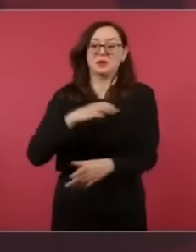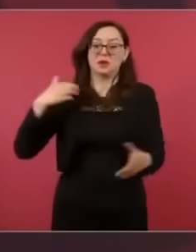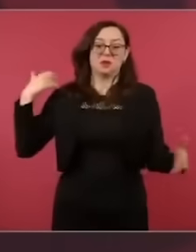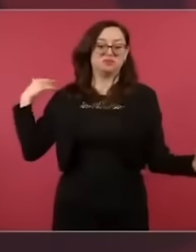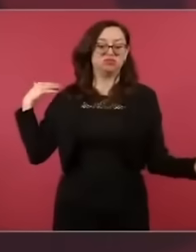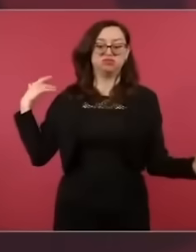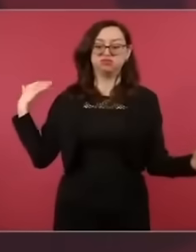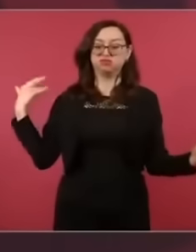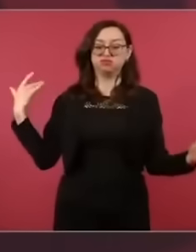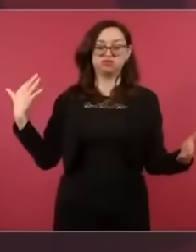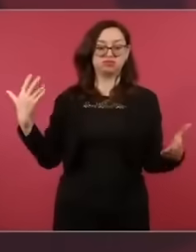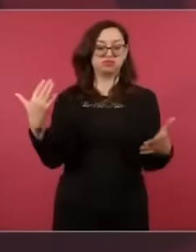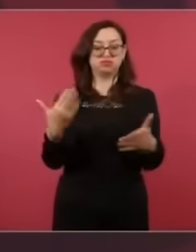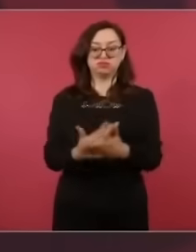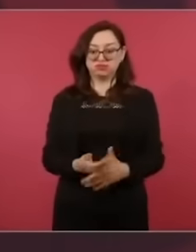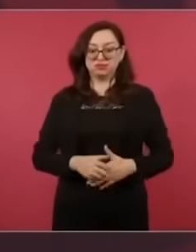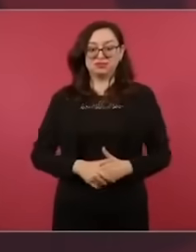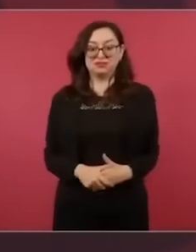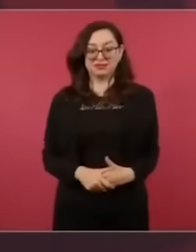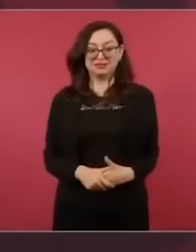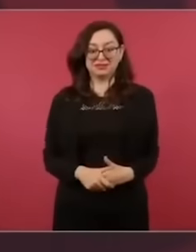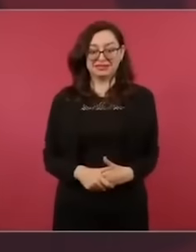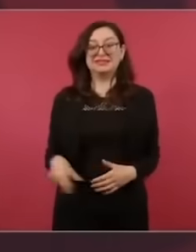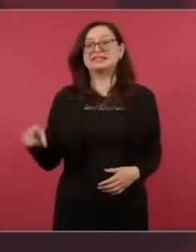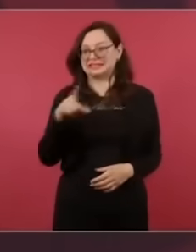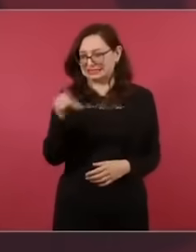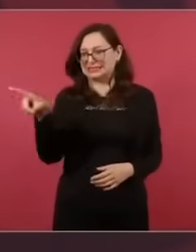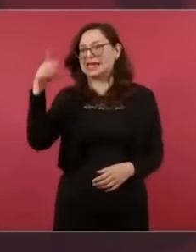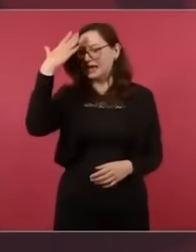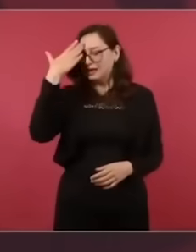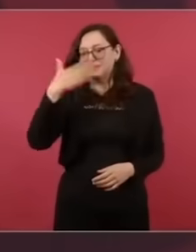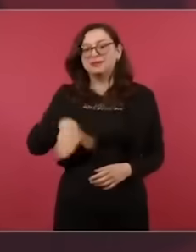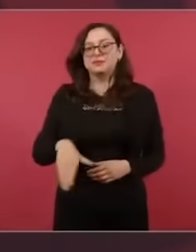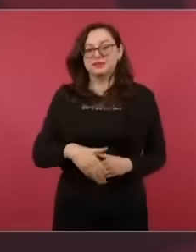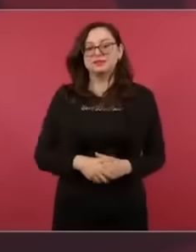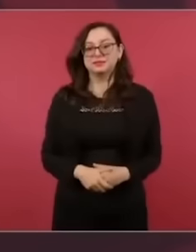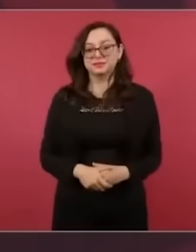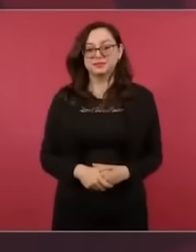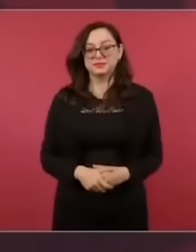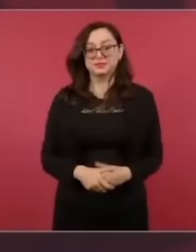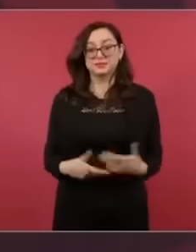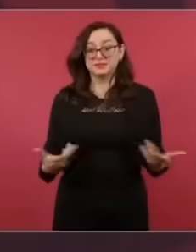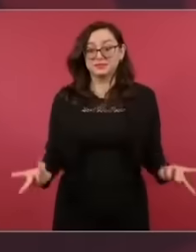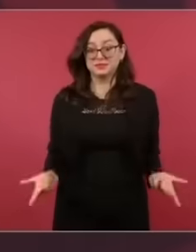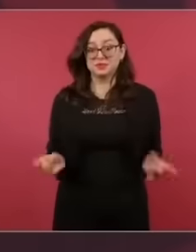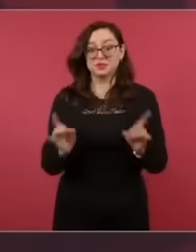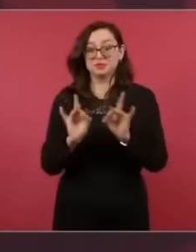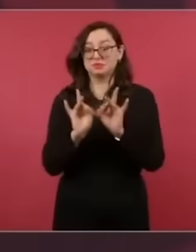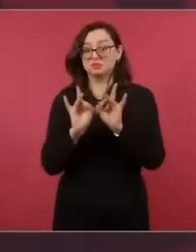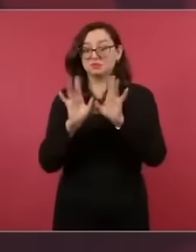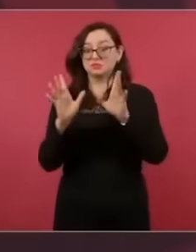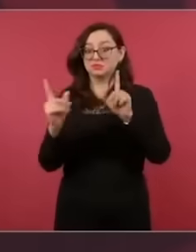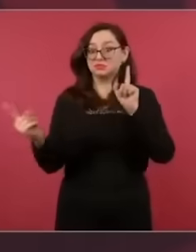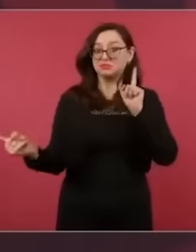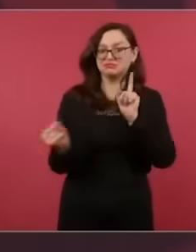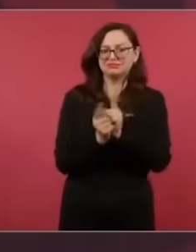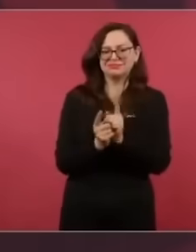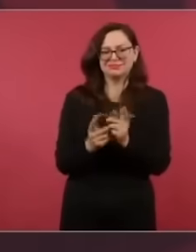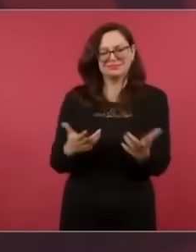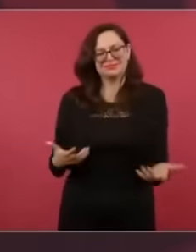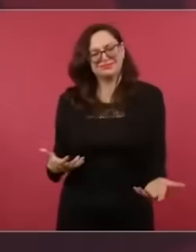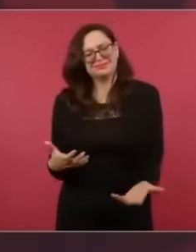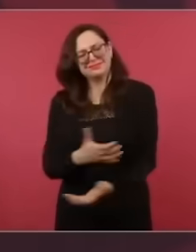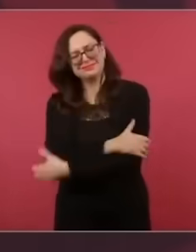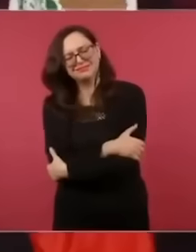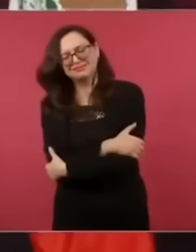no saben, sí saben, ¿sí? Pero nos abrazamos con la gente del pueblo,